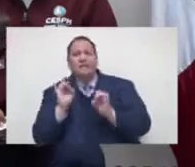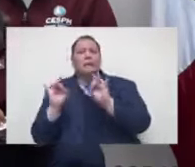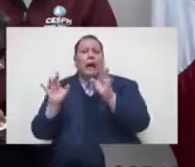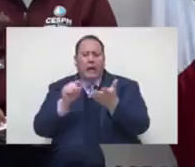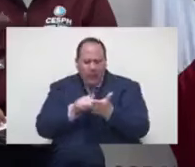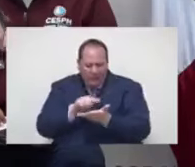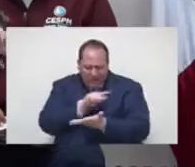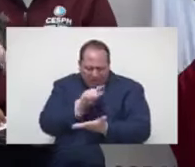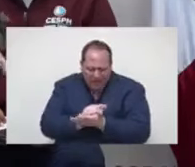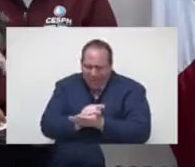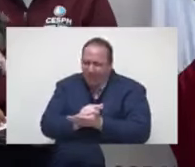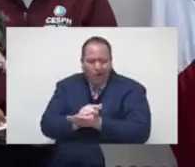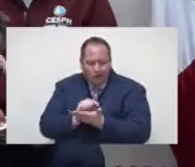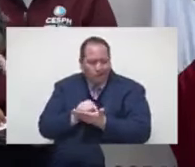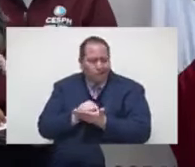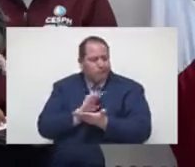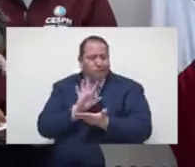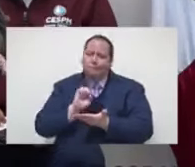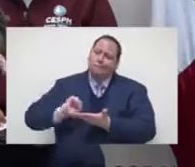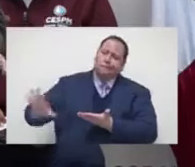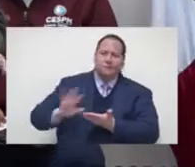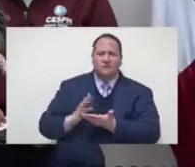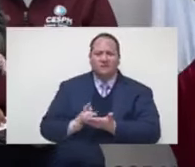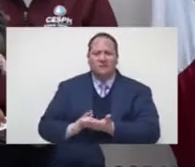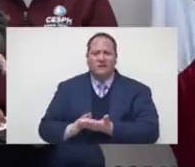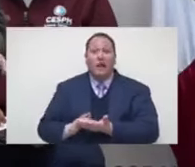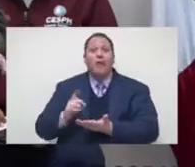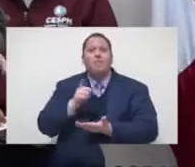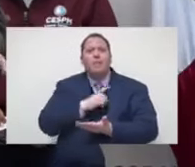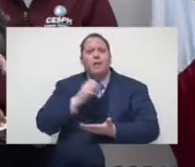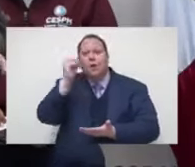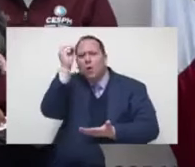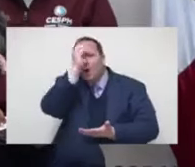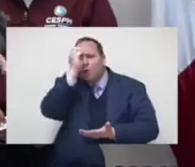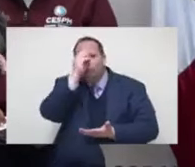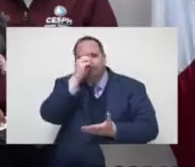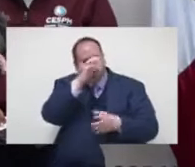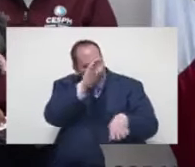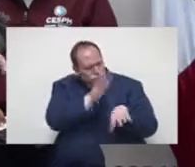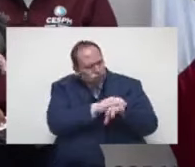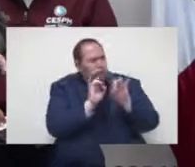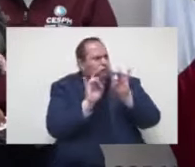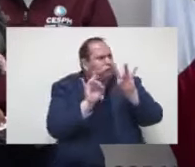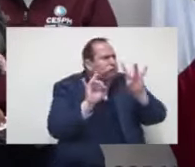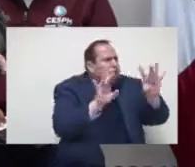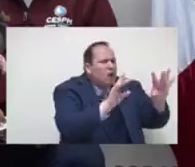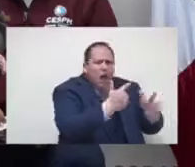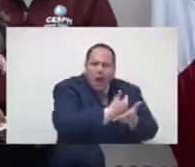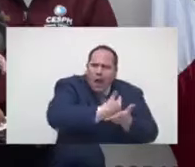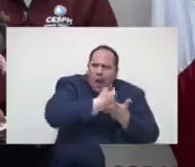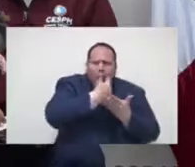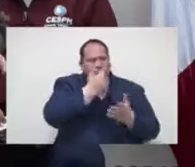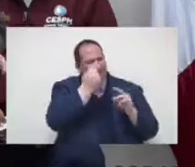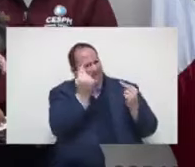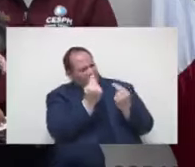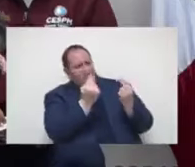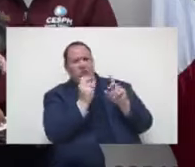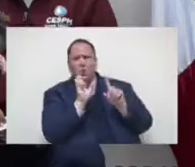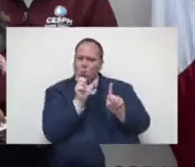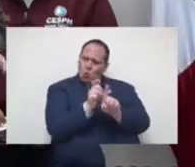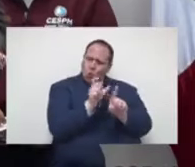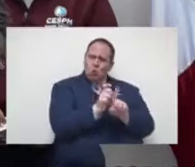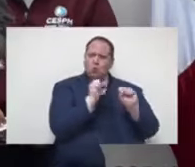técnica jurídica, pues son liberados. Creo que deben de tomarse criterios más acordes a una realidad, a una necesidad social que es la